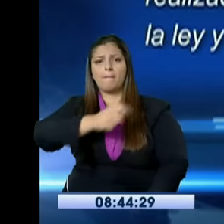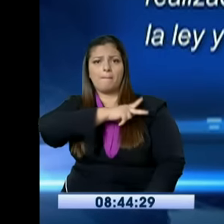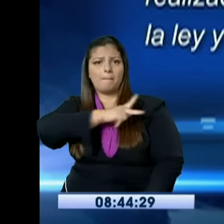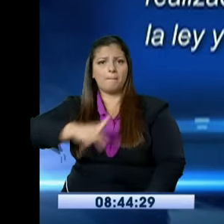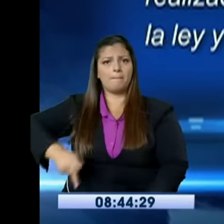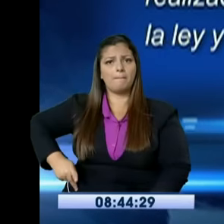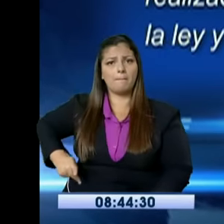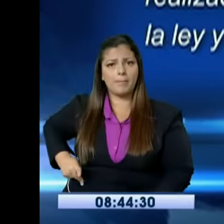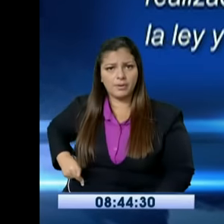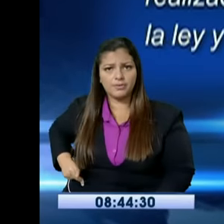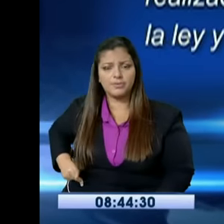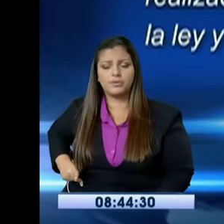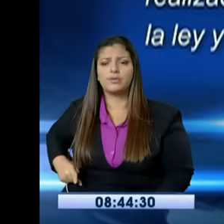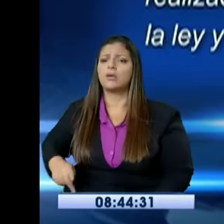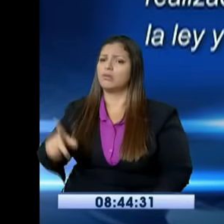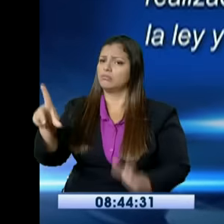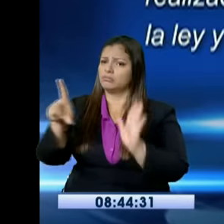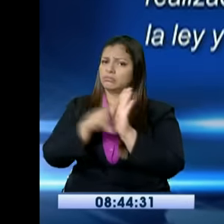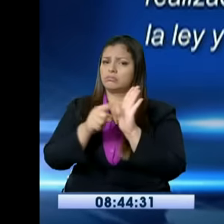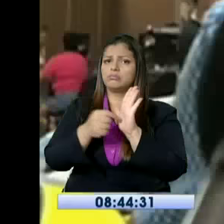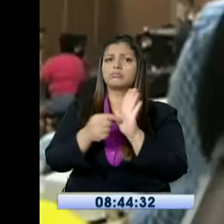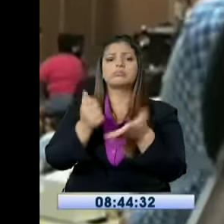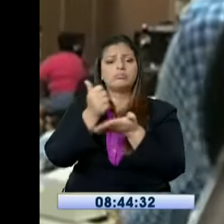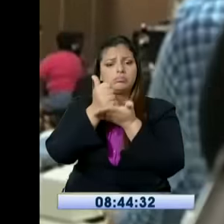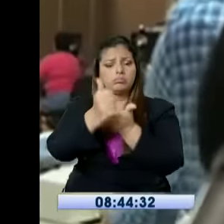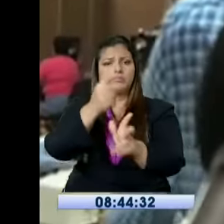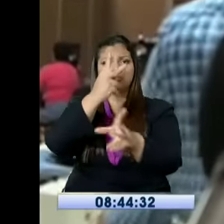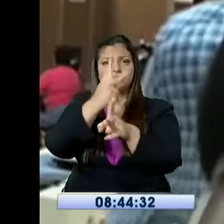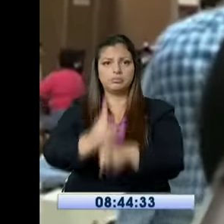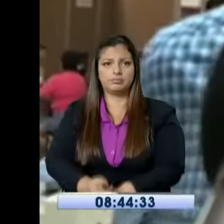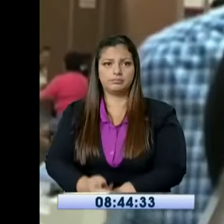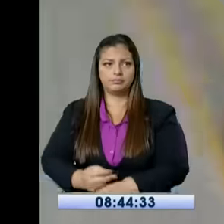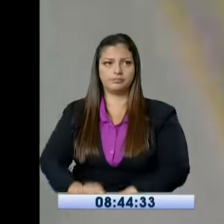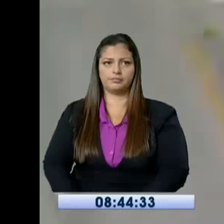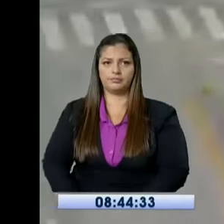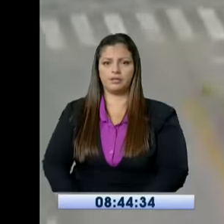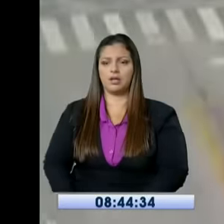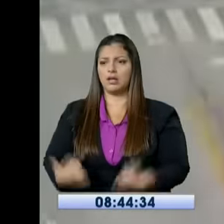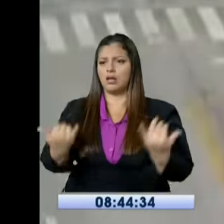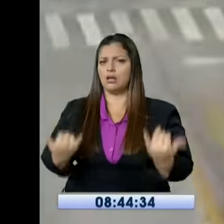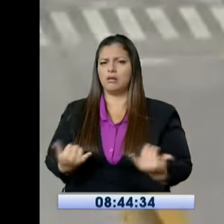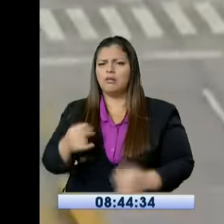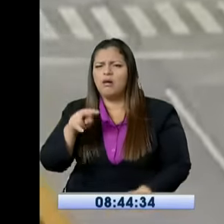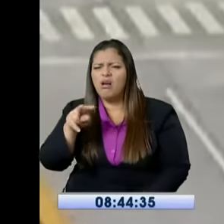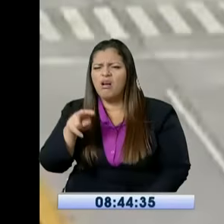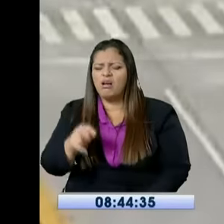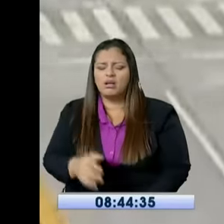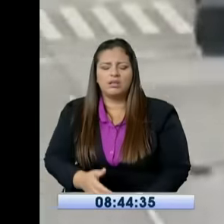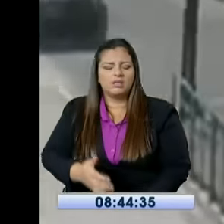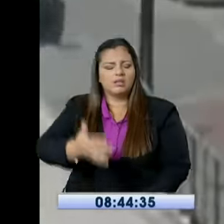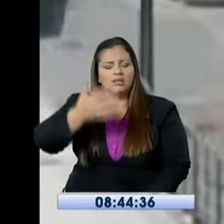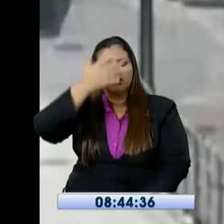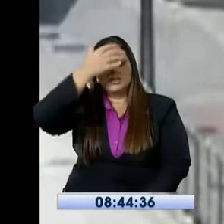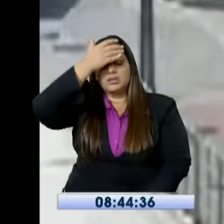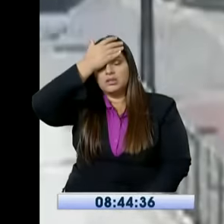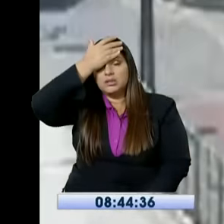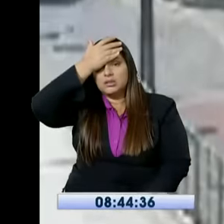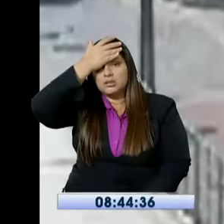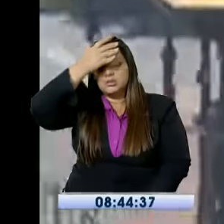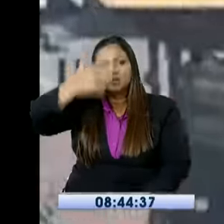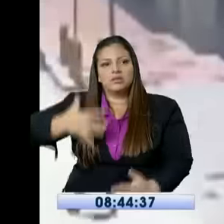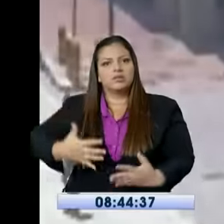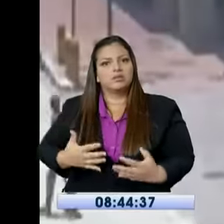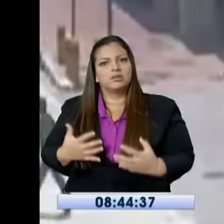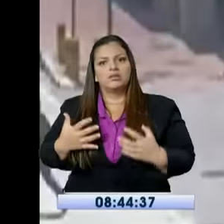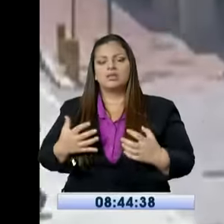públicos permitidos por la ley y otras regulaciones. Nosotros estamos indignados, siempre hemos cuestionado los